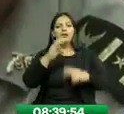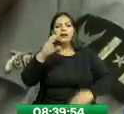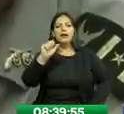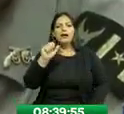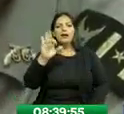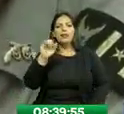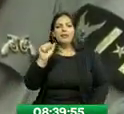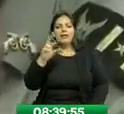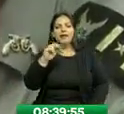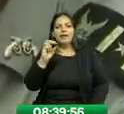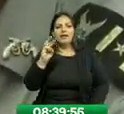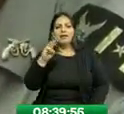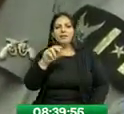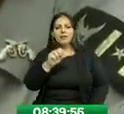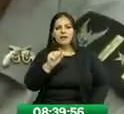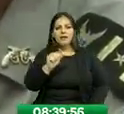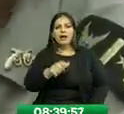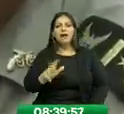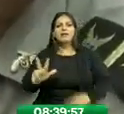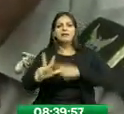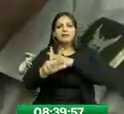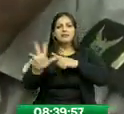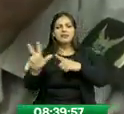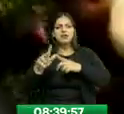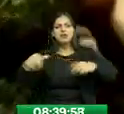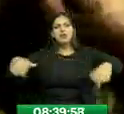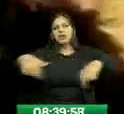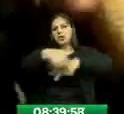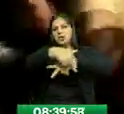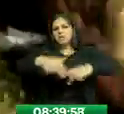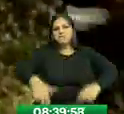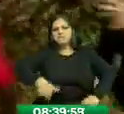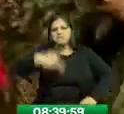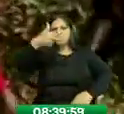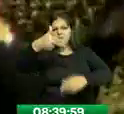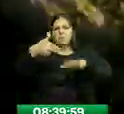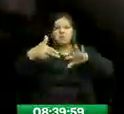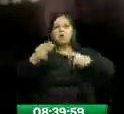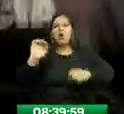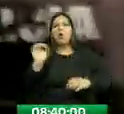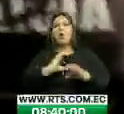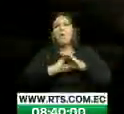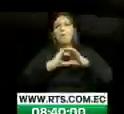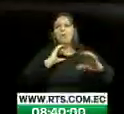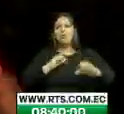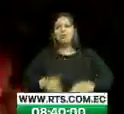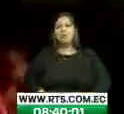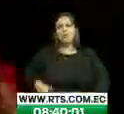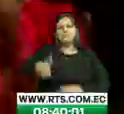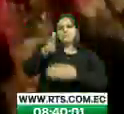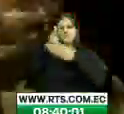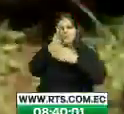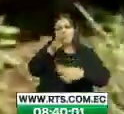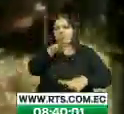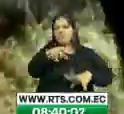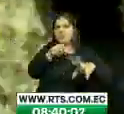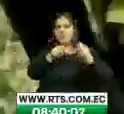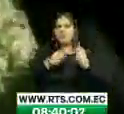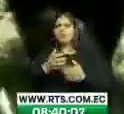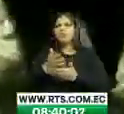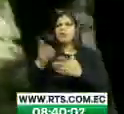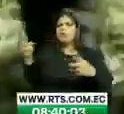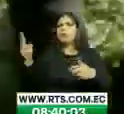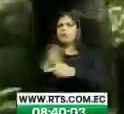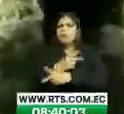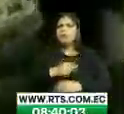asalto especialmente a lo que es peatones y también al transporte público. Según la policía, los sujetos eran los que mantenían en zozobra la zona